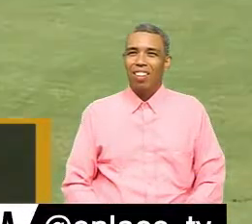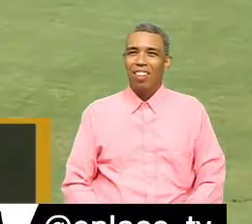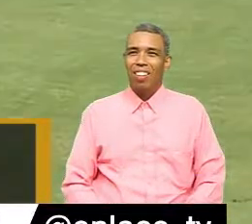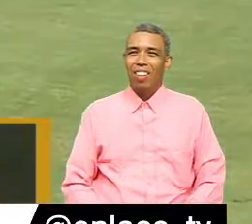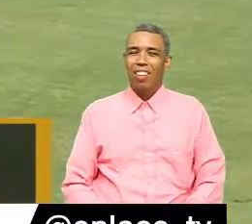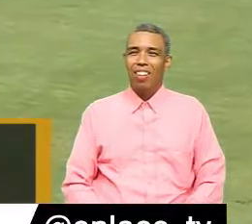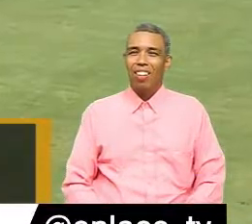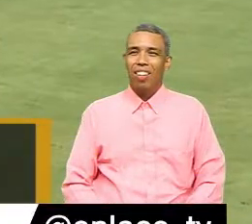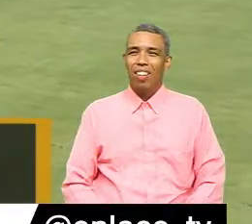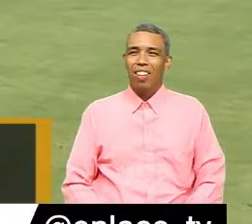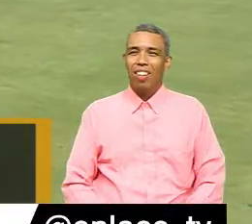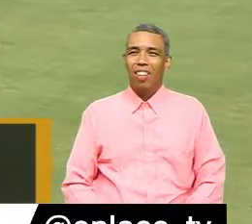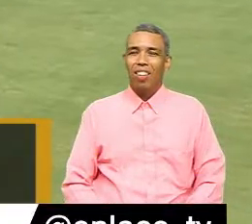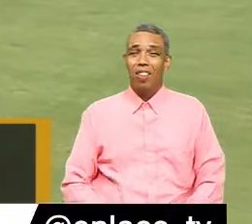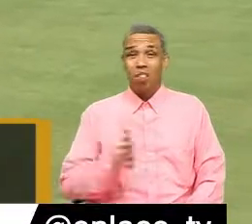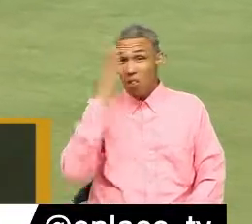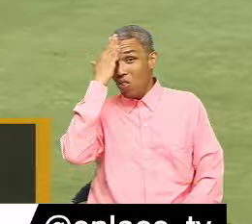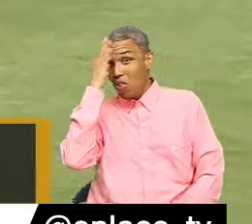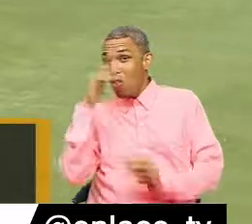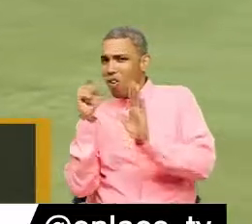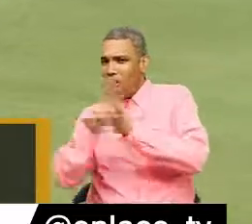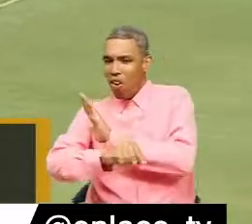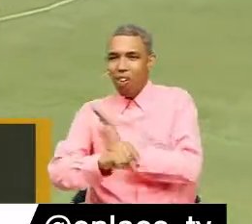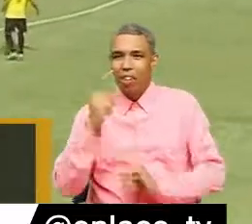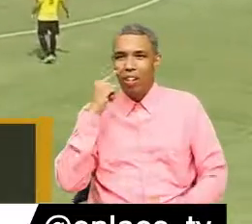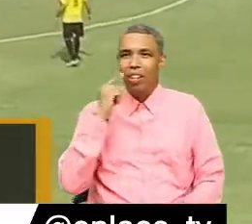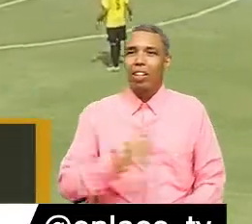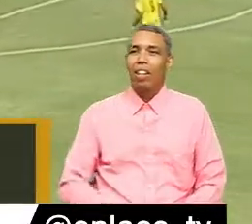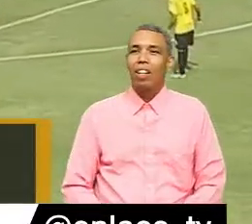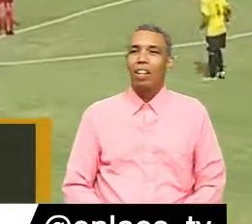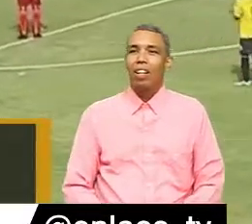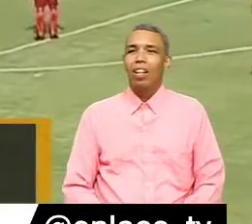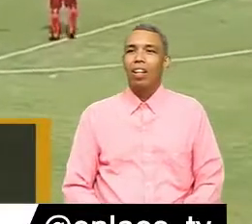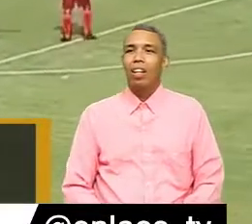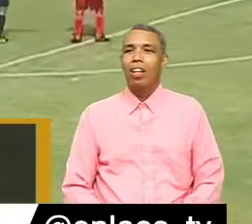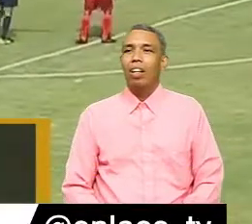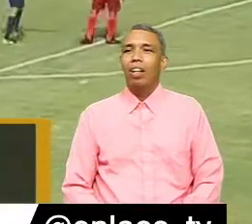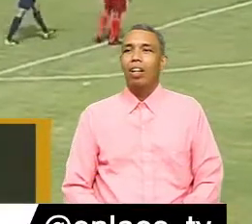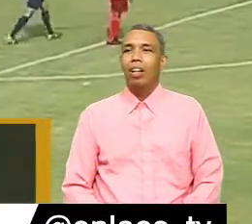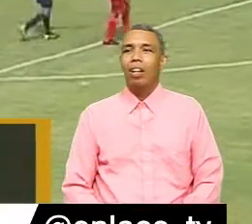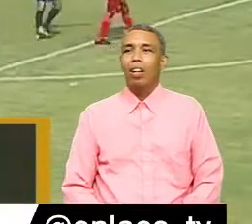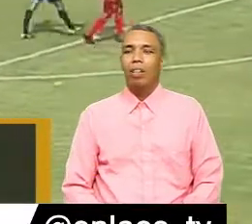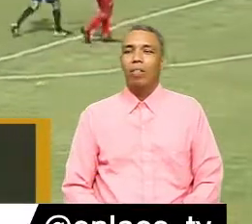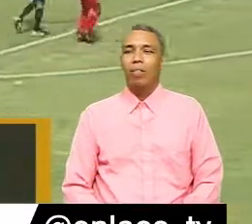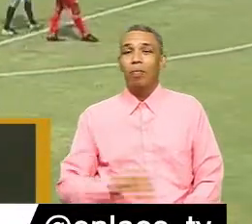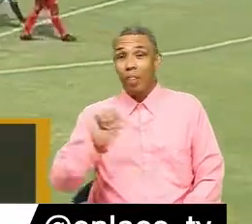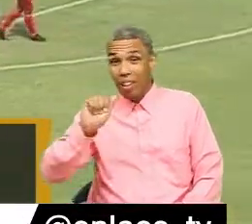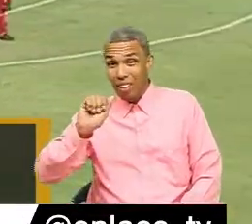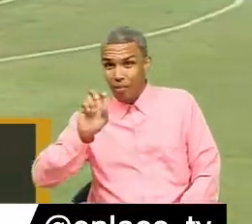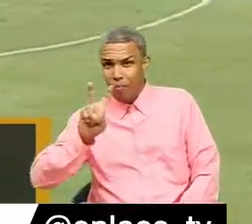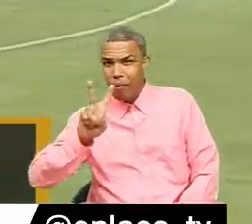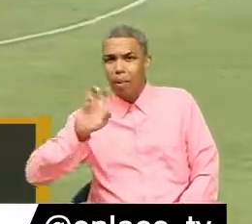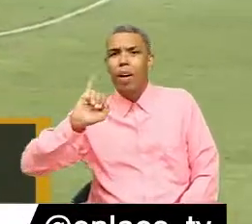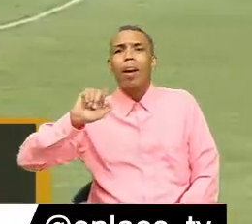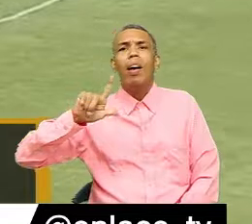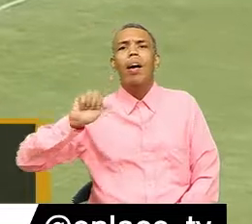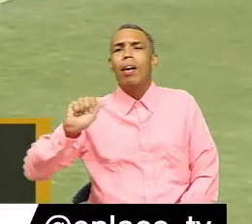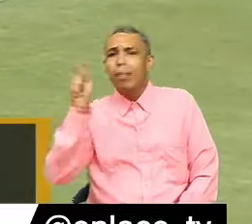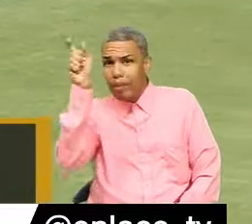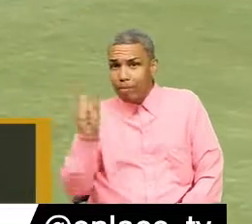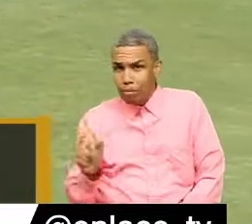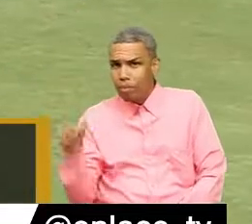Jonathan Ávila, con un cabezazo, anotó el 1-0. Centro desde el costado, Ávila. Participación en dos áreas, en la de